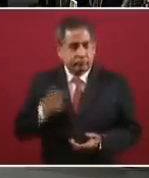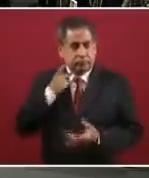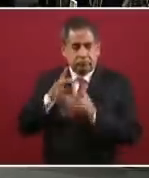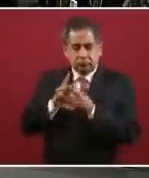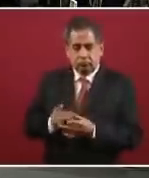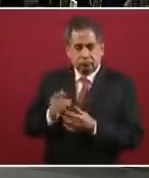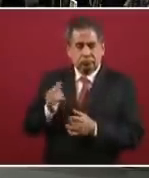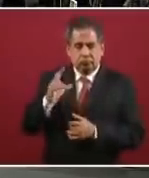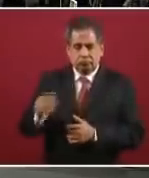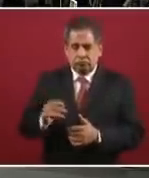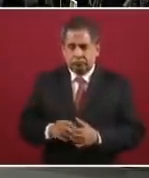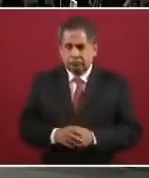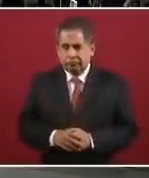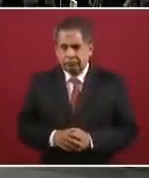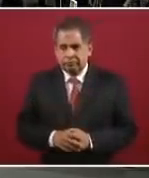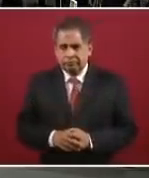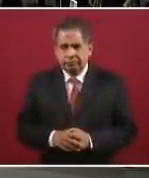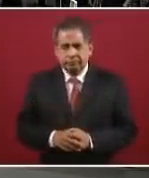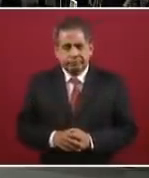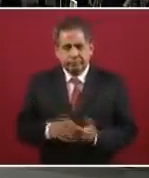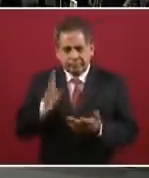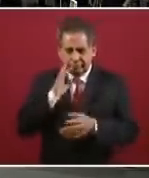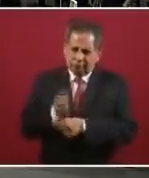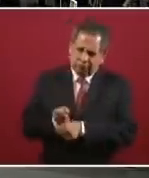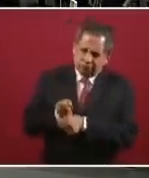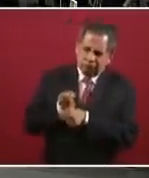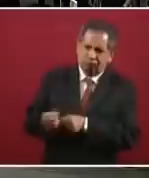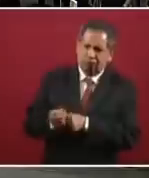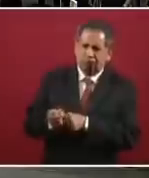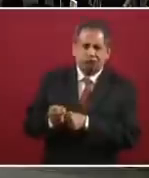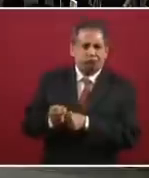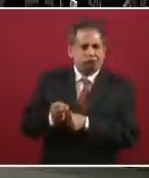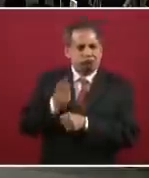política de arrasar,